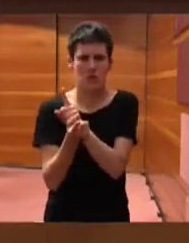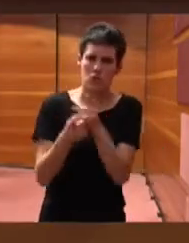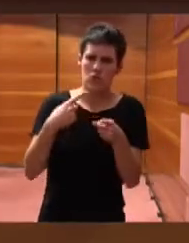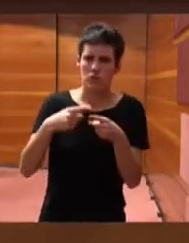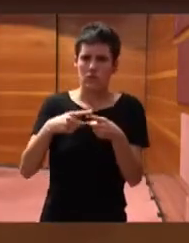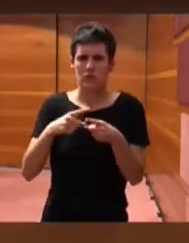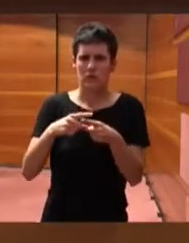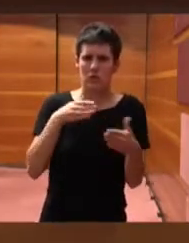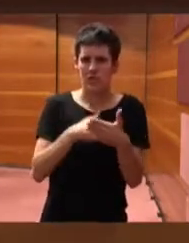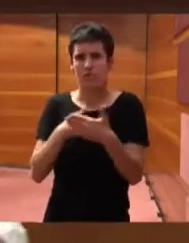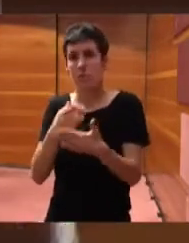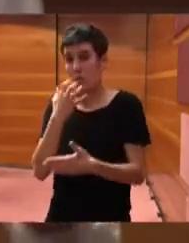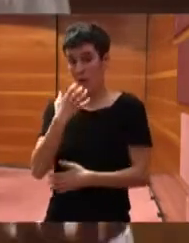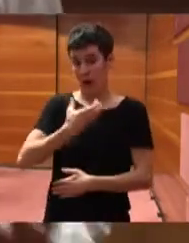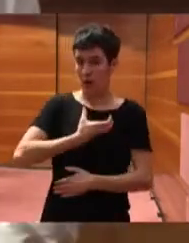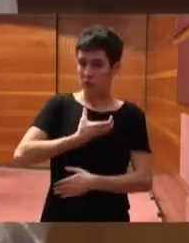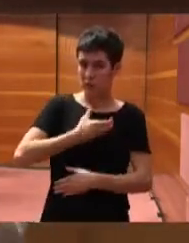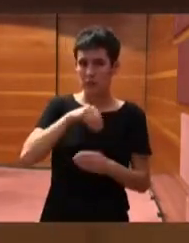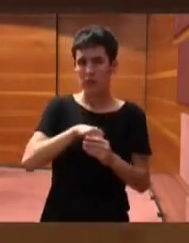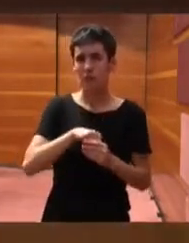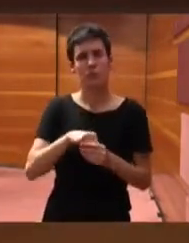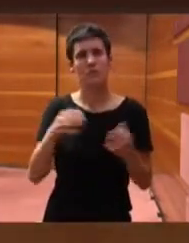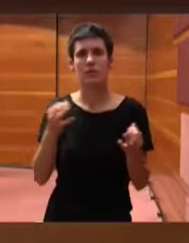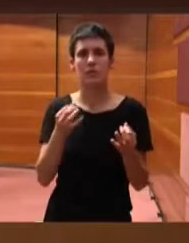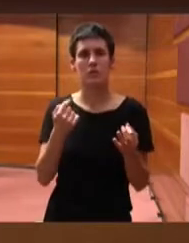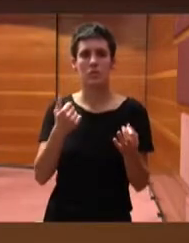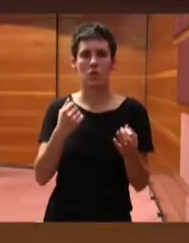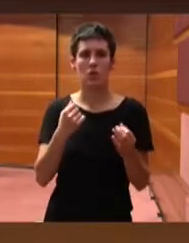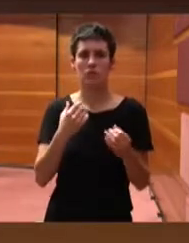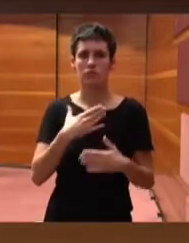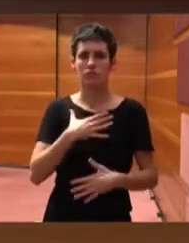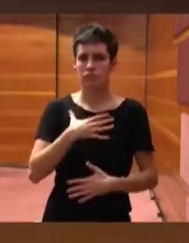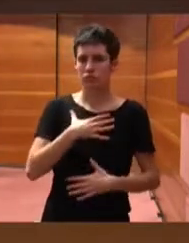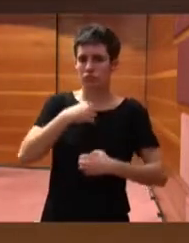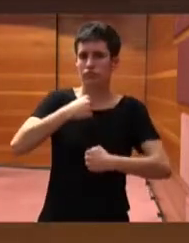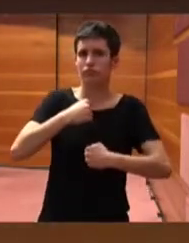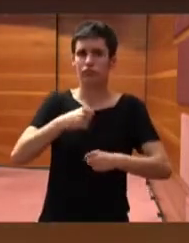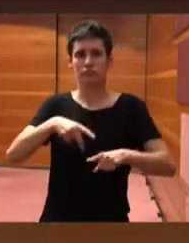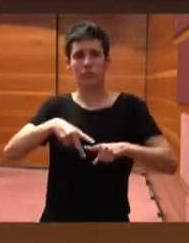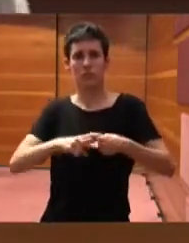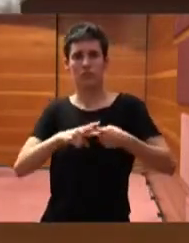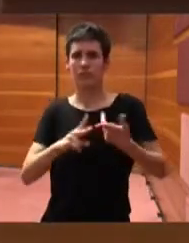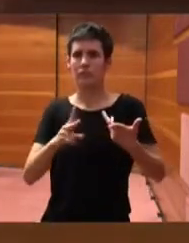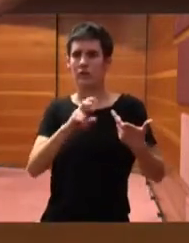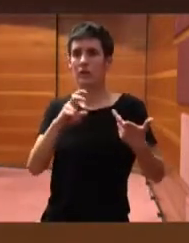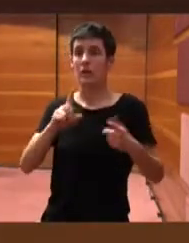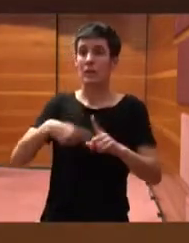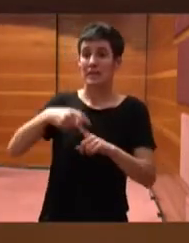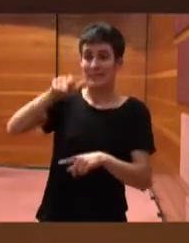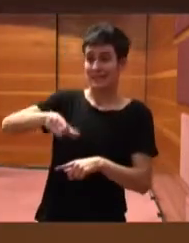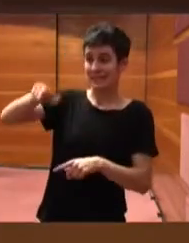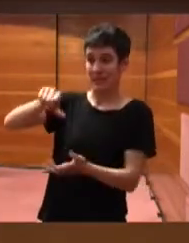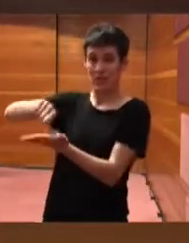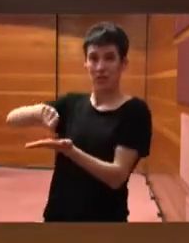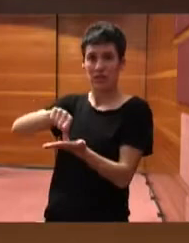del ayuntamiento, que tiene que, bueno, atreverse a una serie de medidas que antes no hacía, y va a chirriar la parte de la ciudadanía, que va